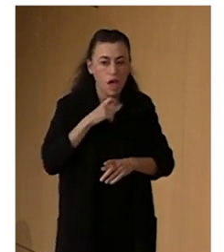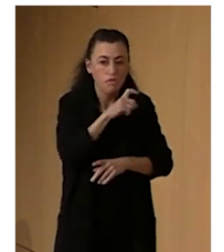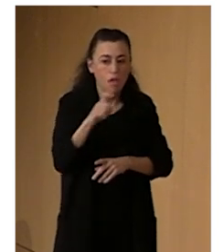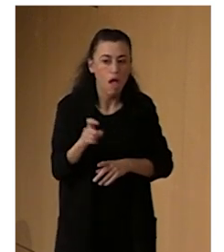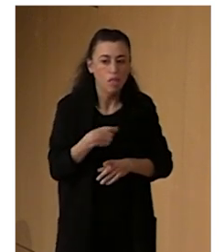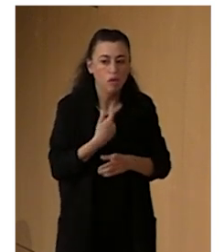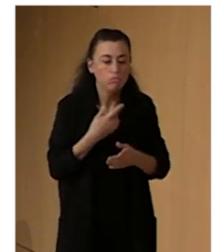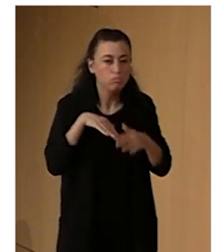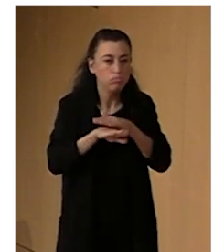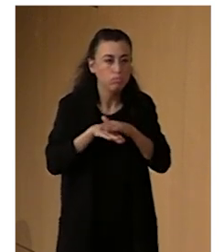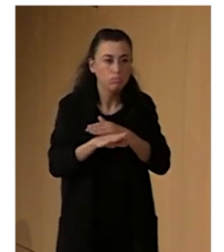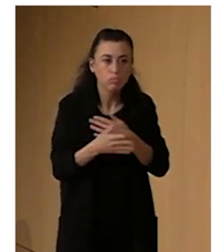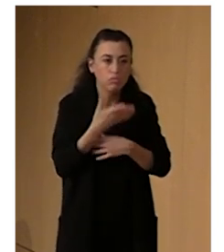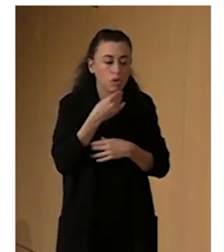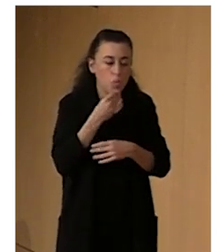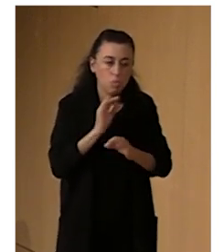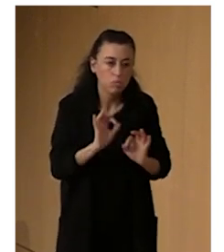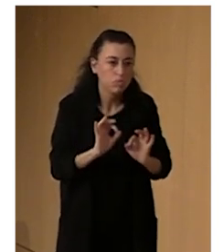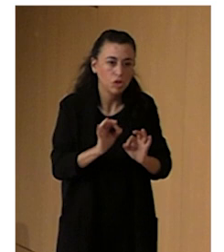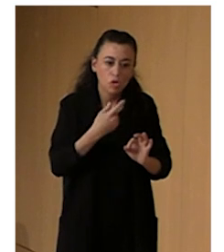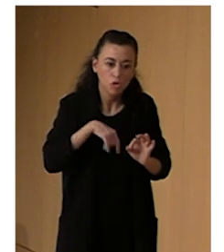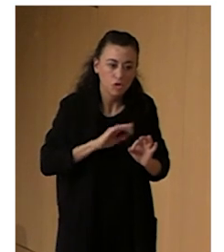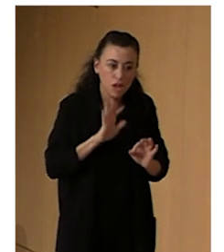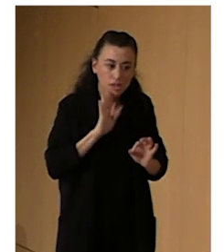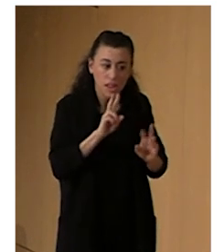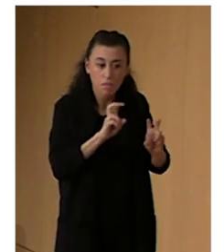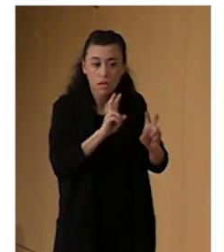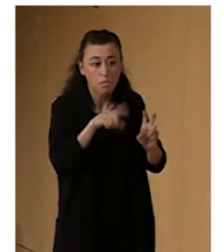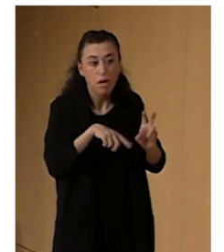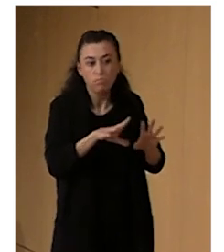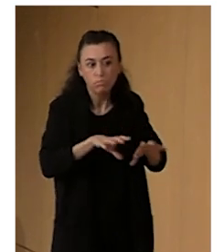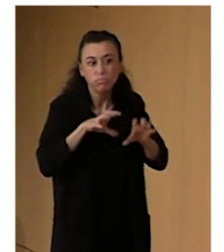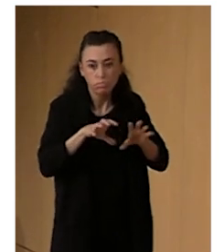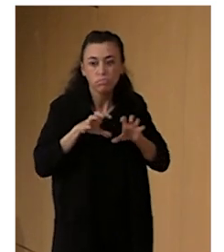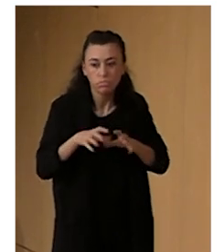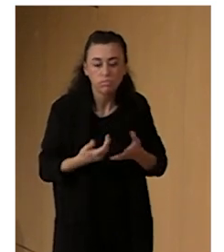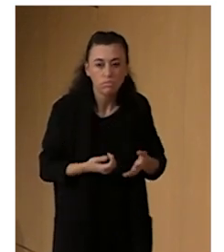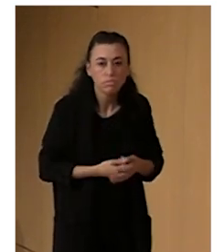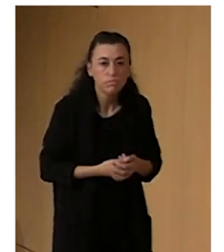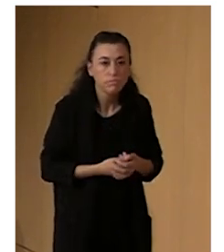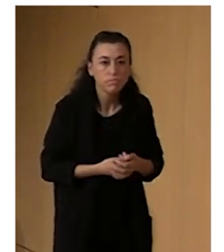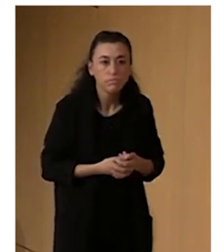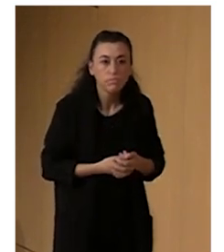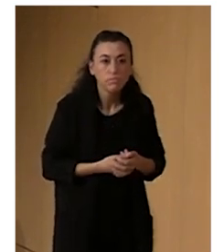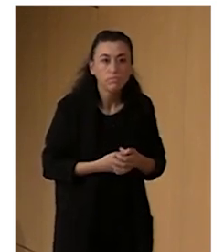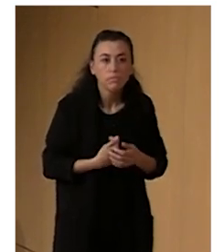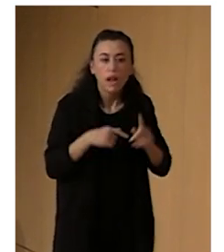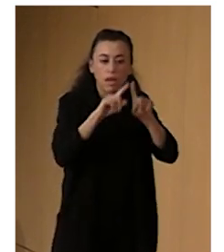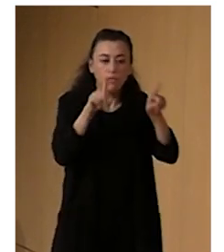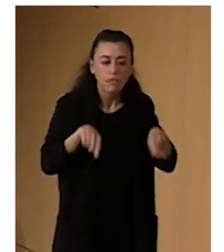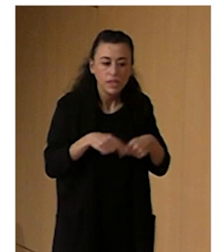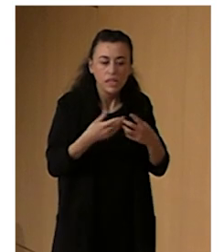verdad que de esto hemos aprendido nosotros nosotras vale la ficha